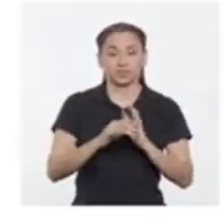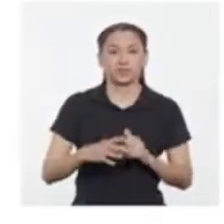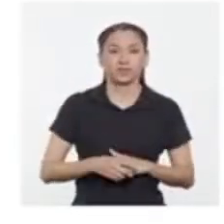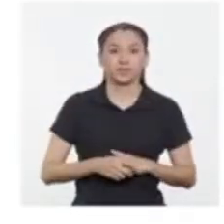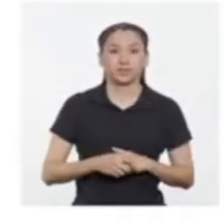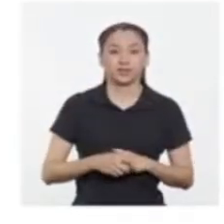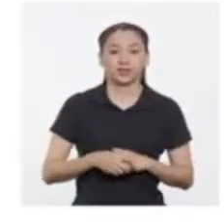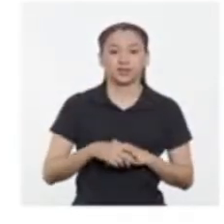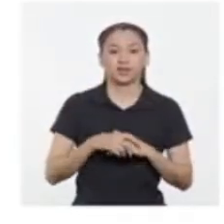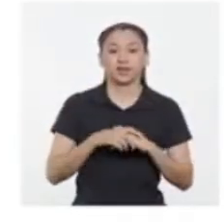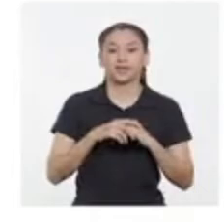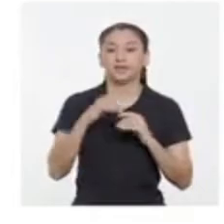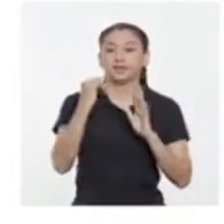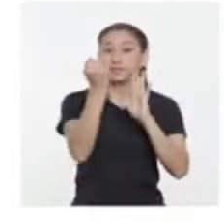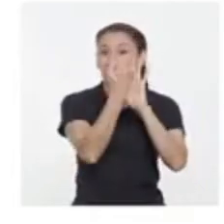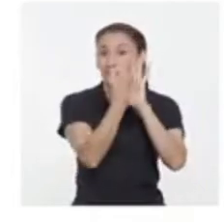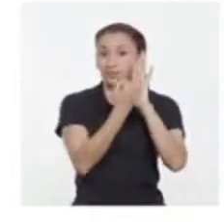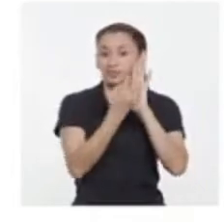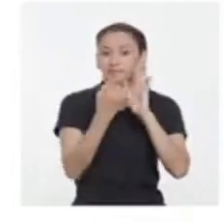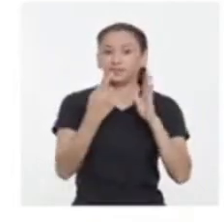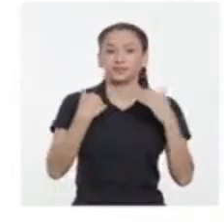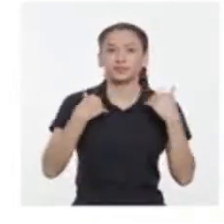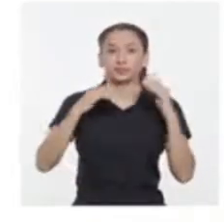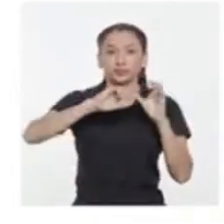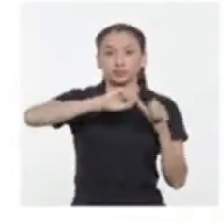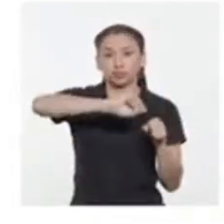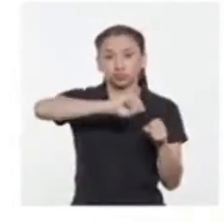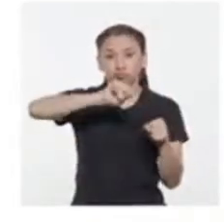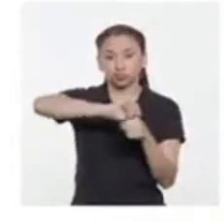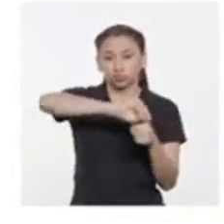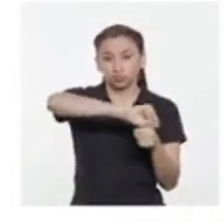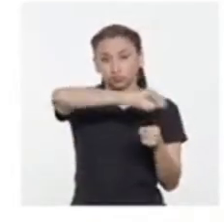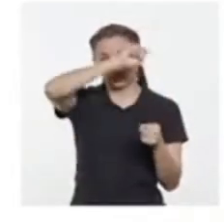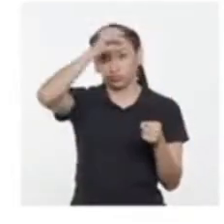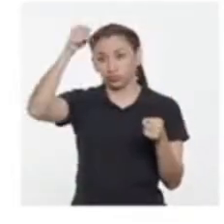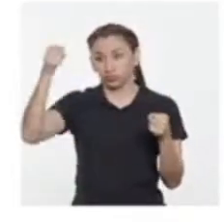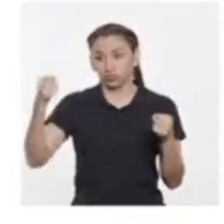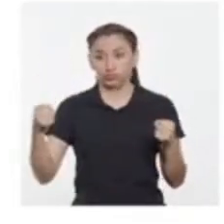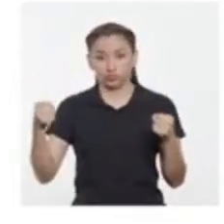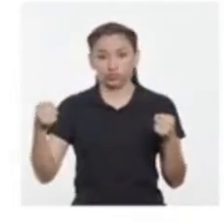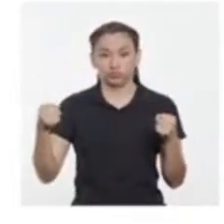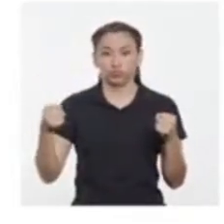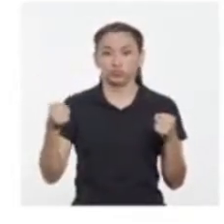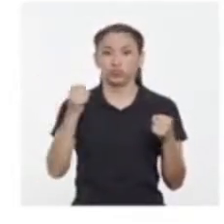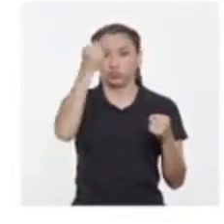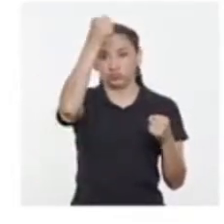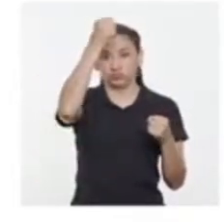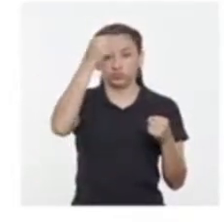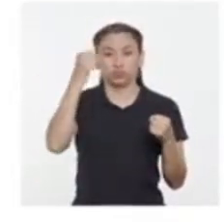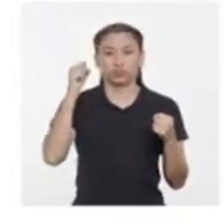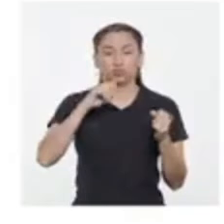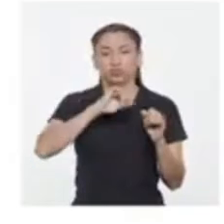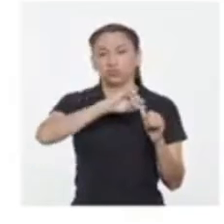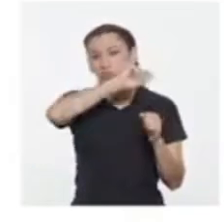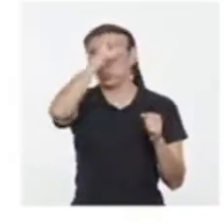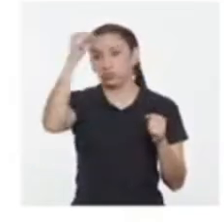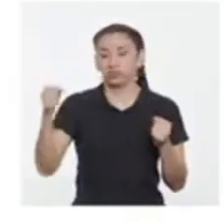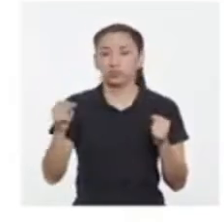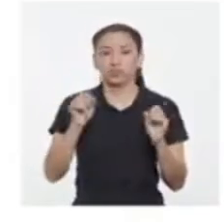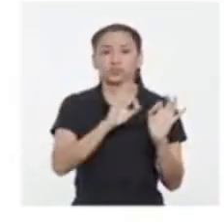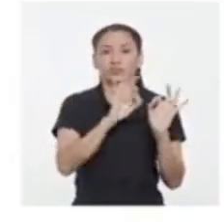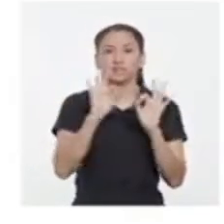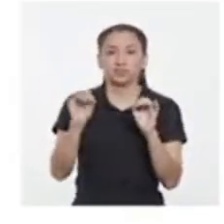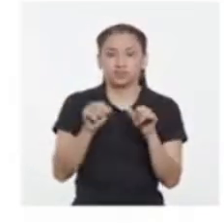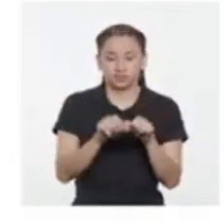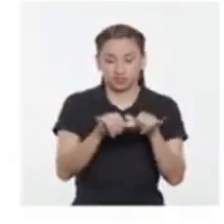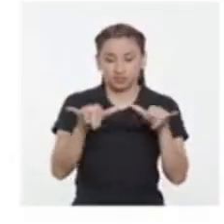imagen. Del gráfico se observa que los tubos de PVC forman los arcos de la estructura cuyo diámetro es el